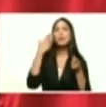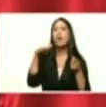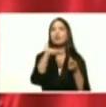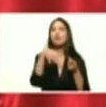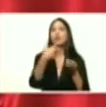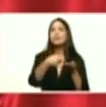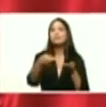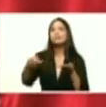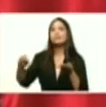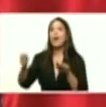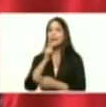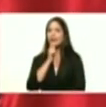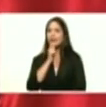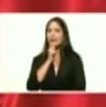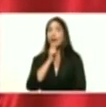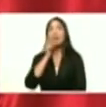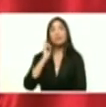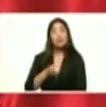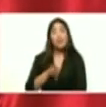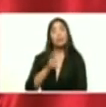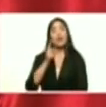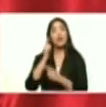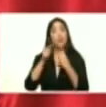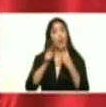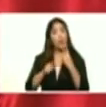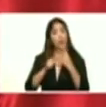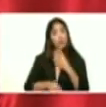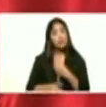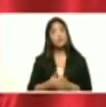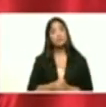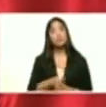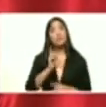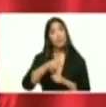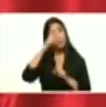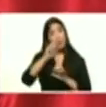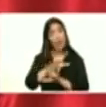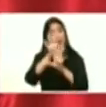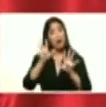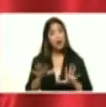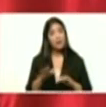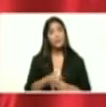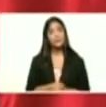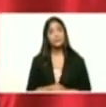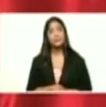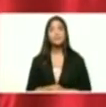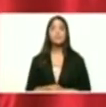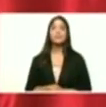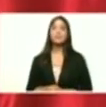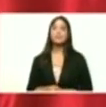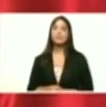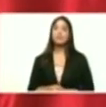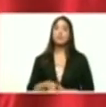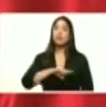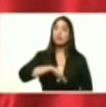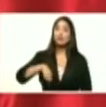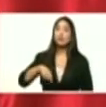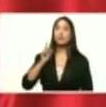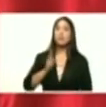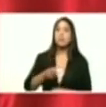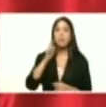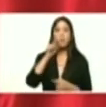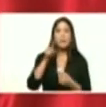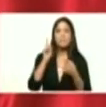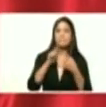vamos a direccionar, y eso debe ser, una de las grandes cosas, que tenemos que tener claridad, y para ello, nosotros, debemos priorizar,